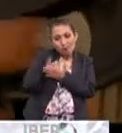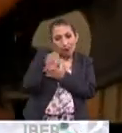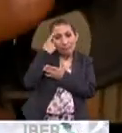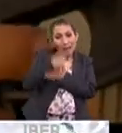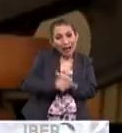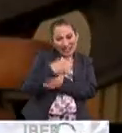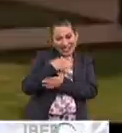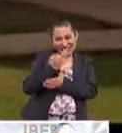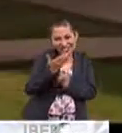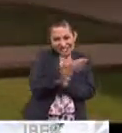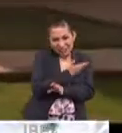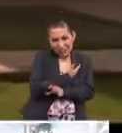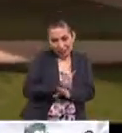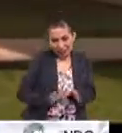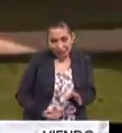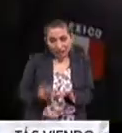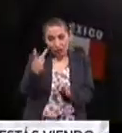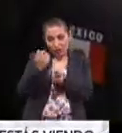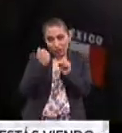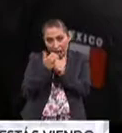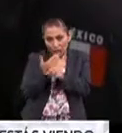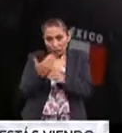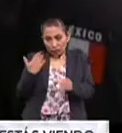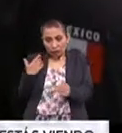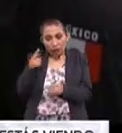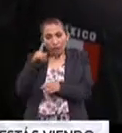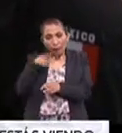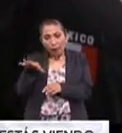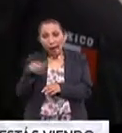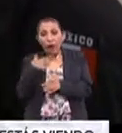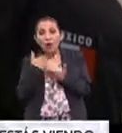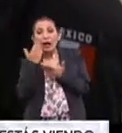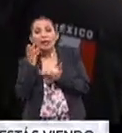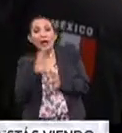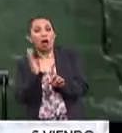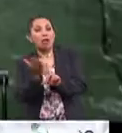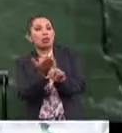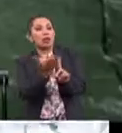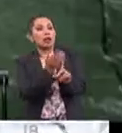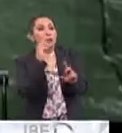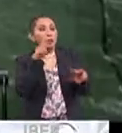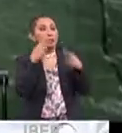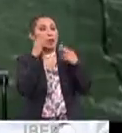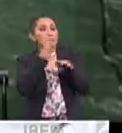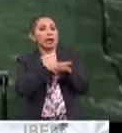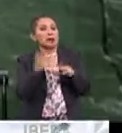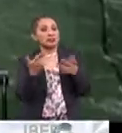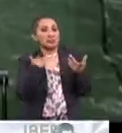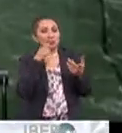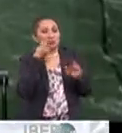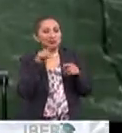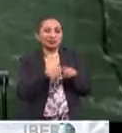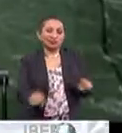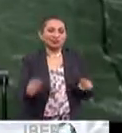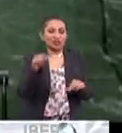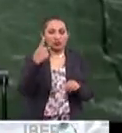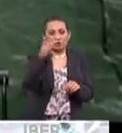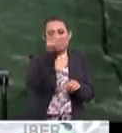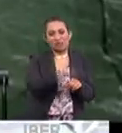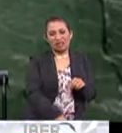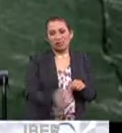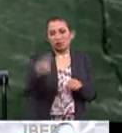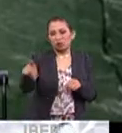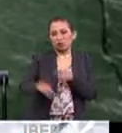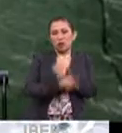la presidencia hace 2 años casi, y que ahora se hubiera visto un poco mermada por sus actitudes,